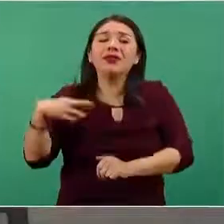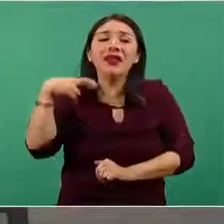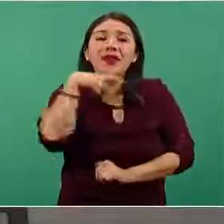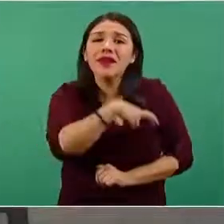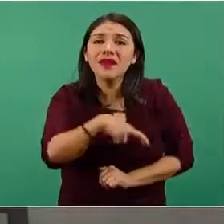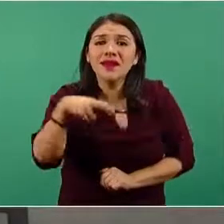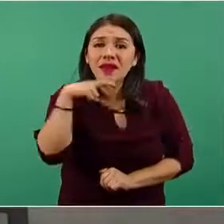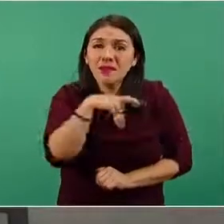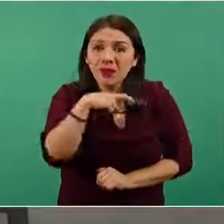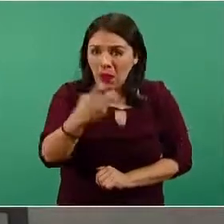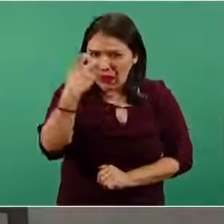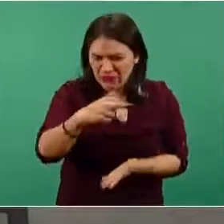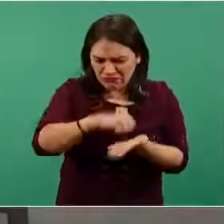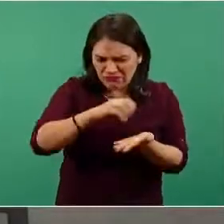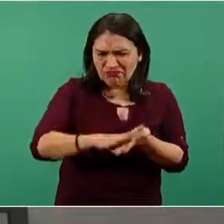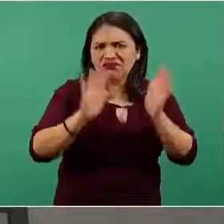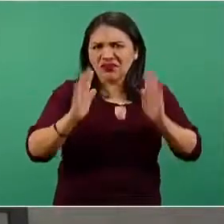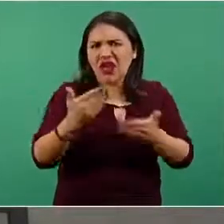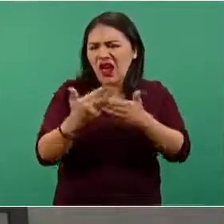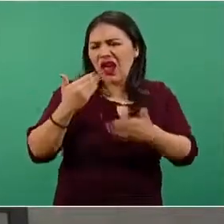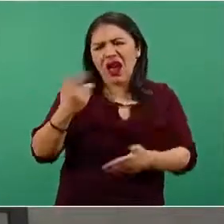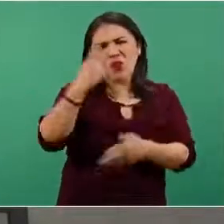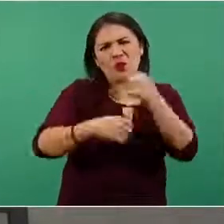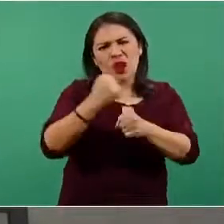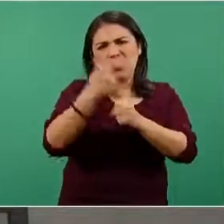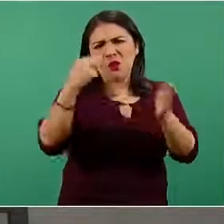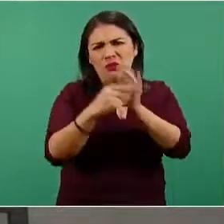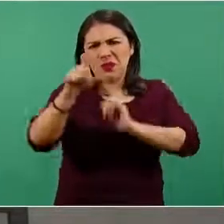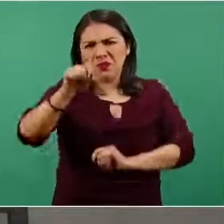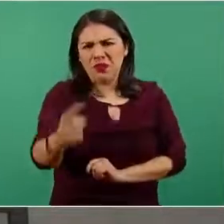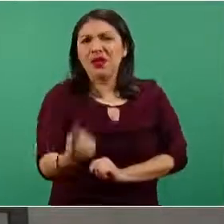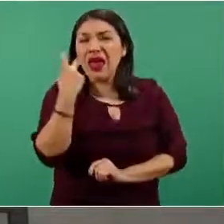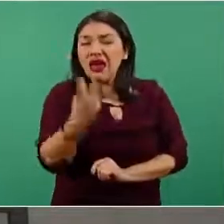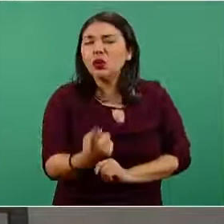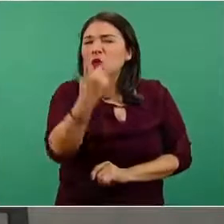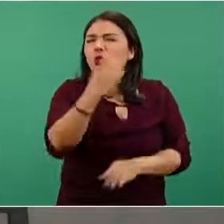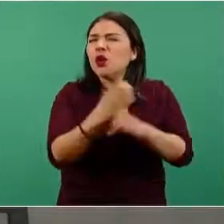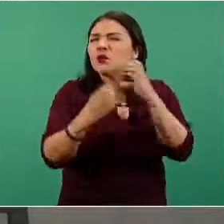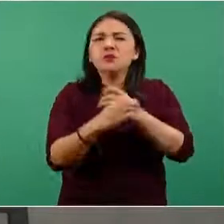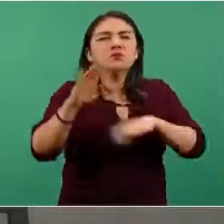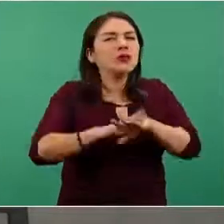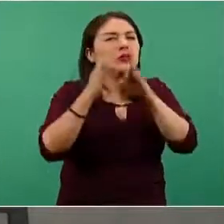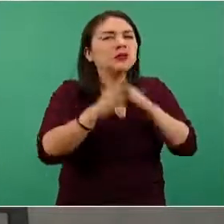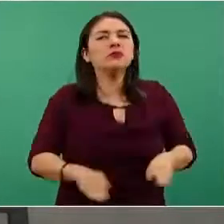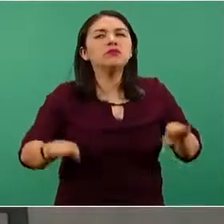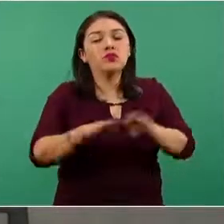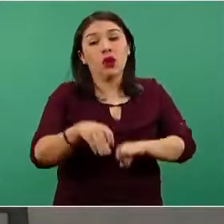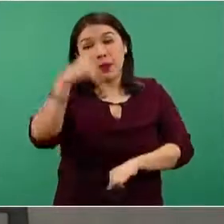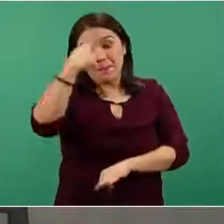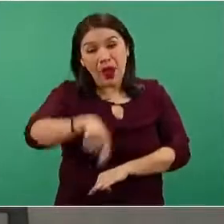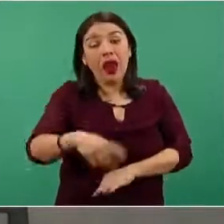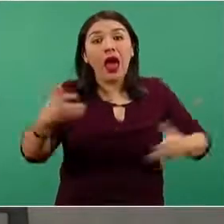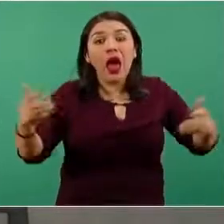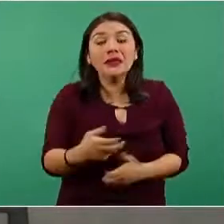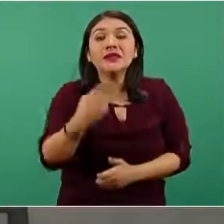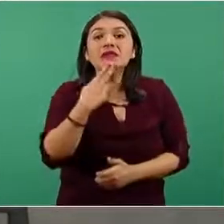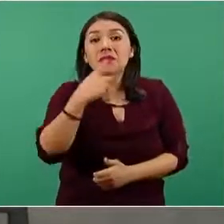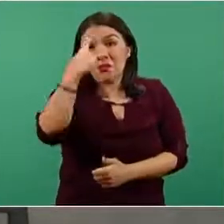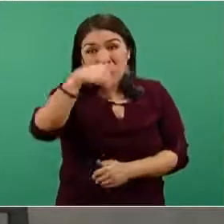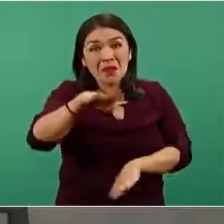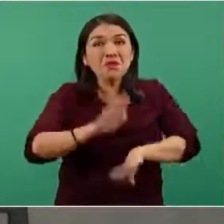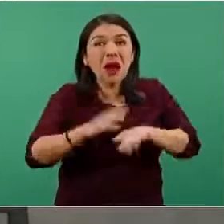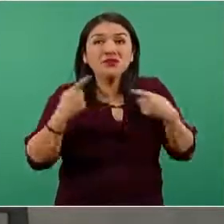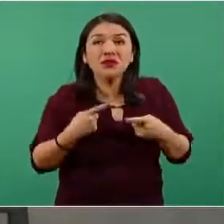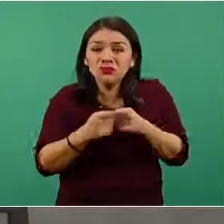Está claramente documentado que durante 2020 uno de los elementos importantes que contribuyó a la mortalidad